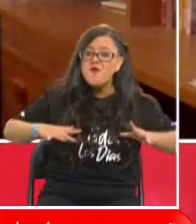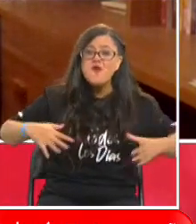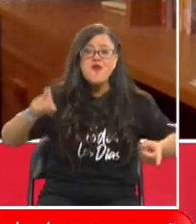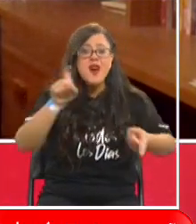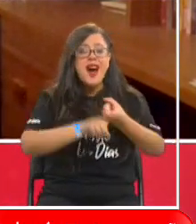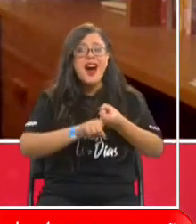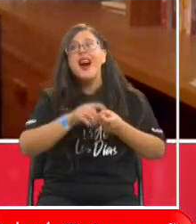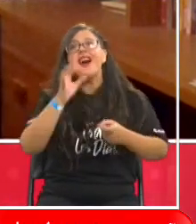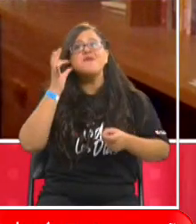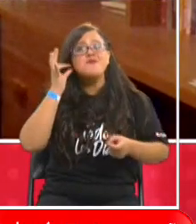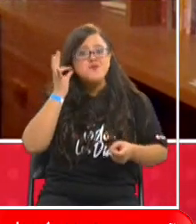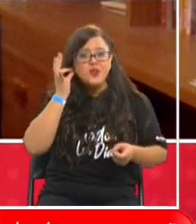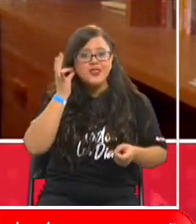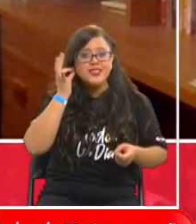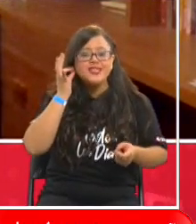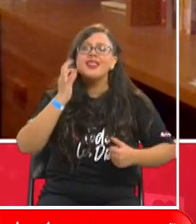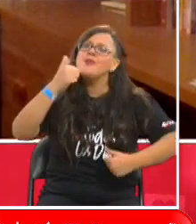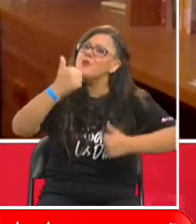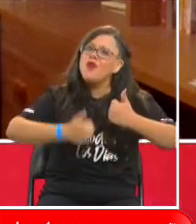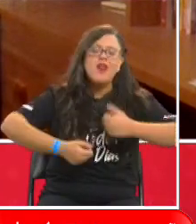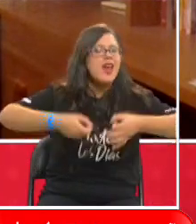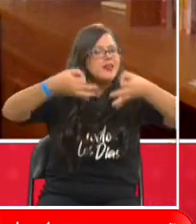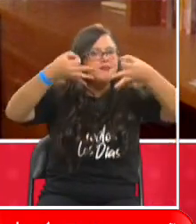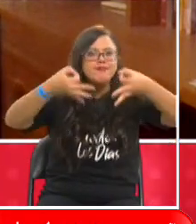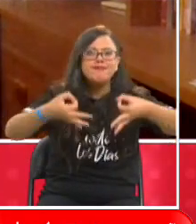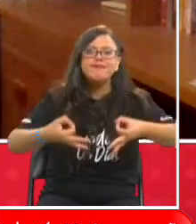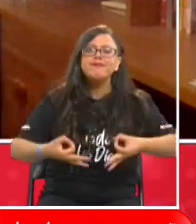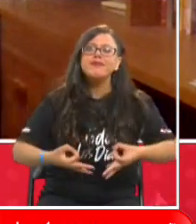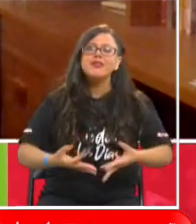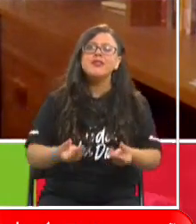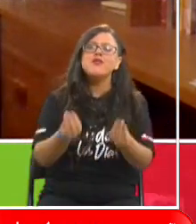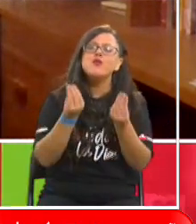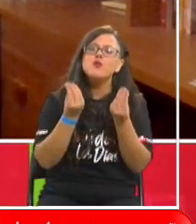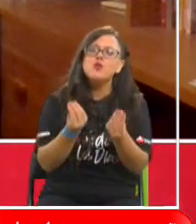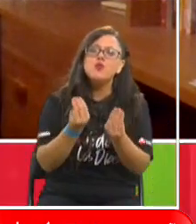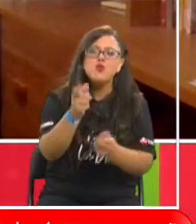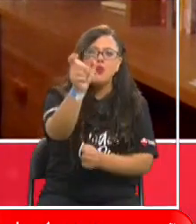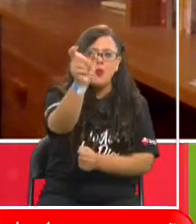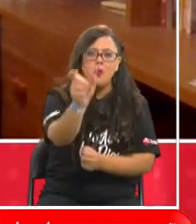esposa, una gran profesional y un muy buen ser humano.